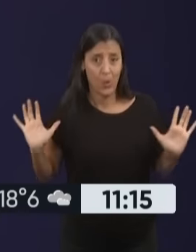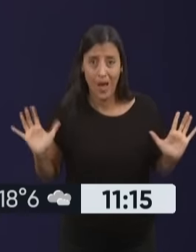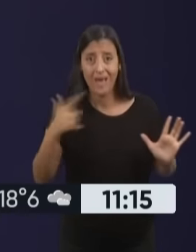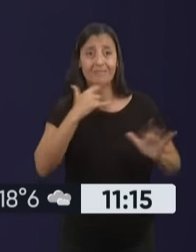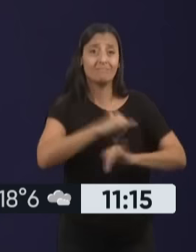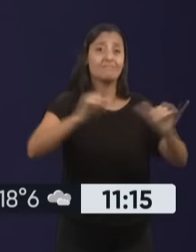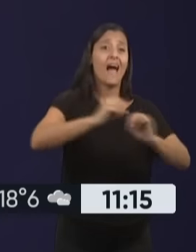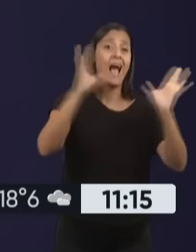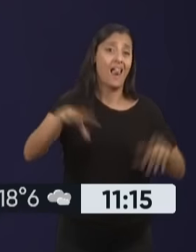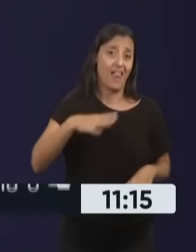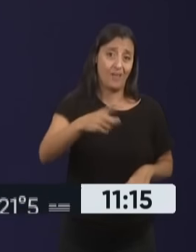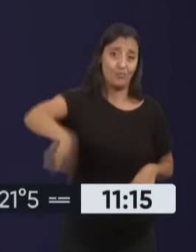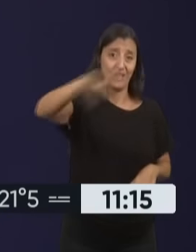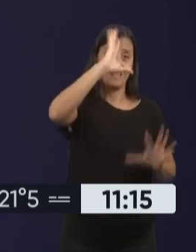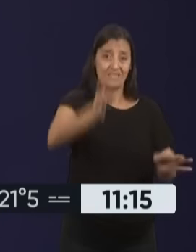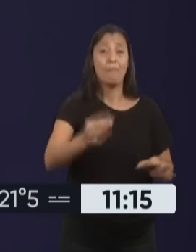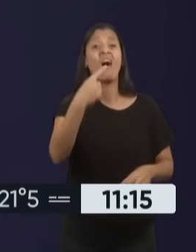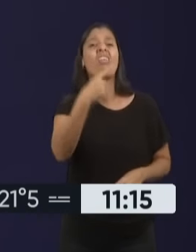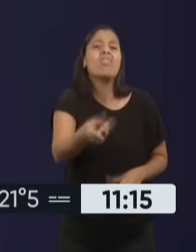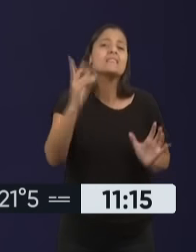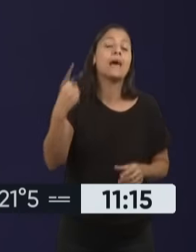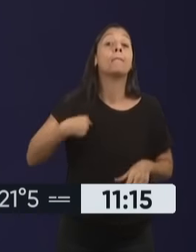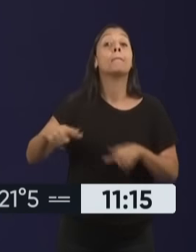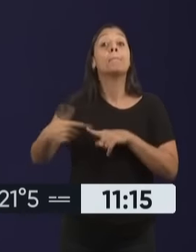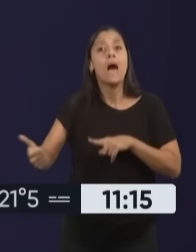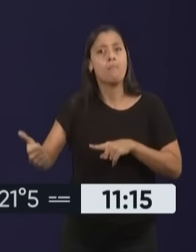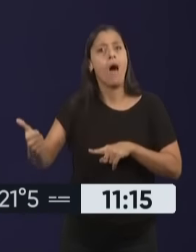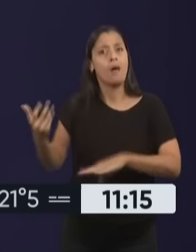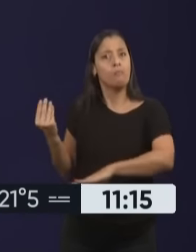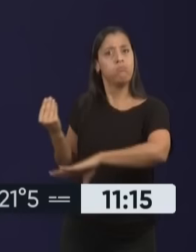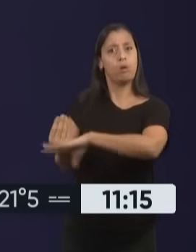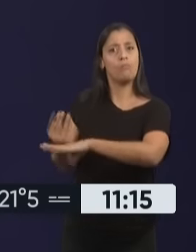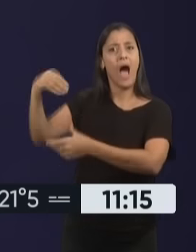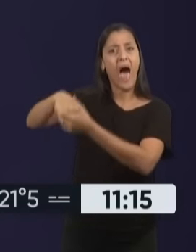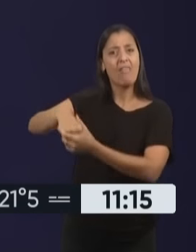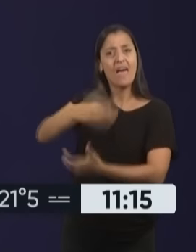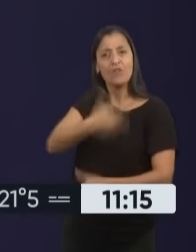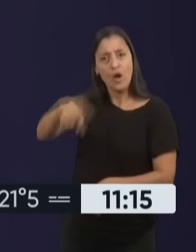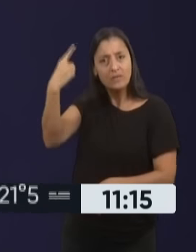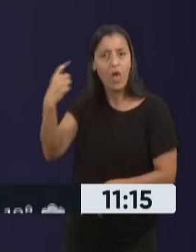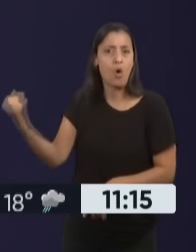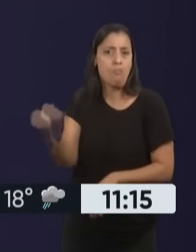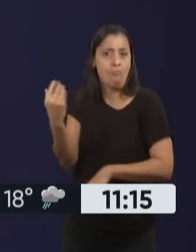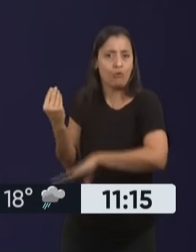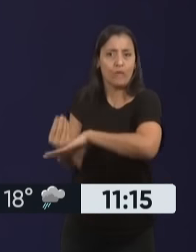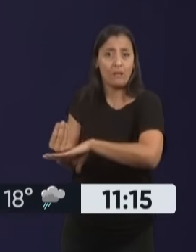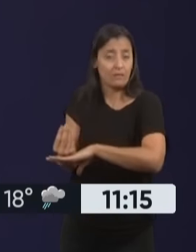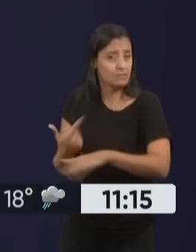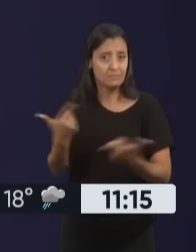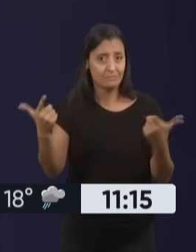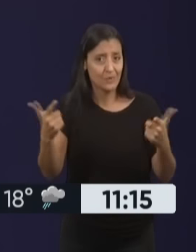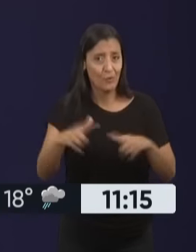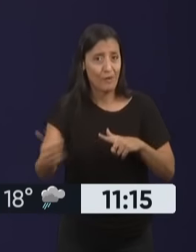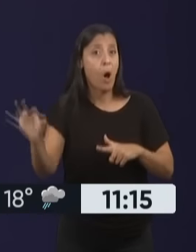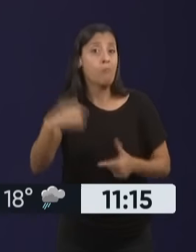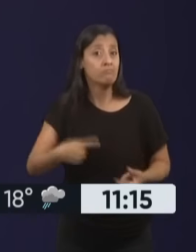las de las cuestiones era que mi hermana eh tenía un cargo importante en el estado bueno no tengo hermana o al menos no la conozco Así que no